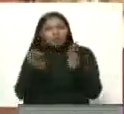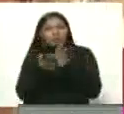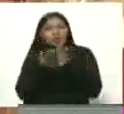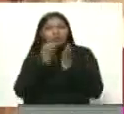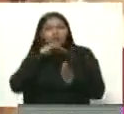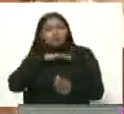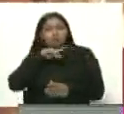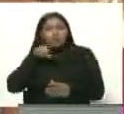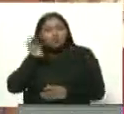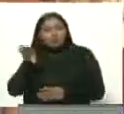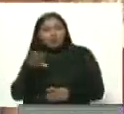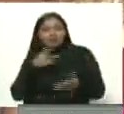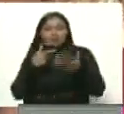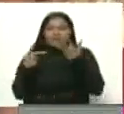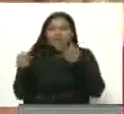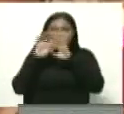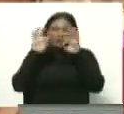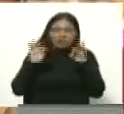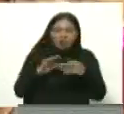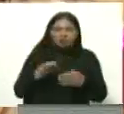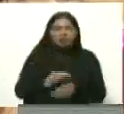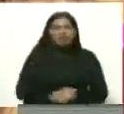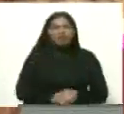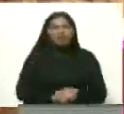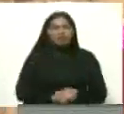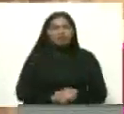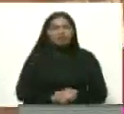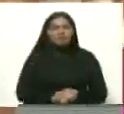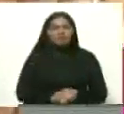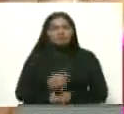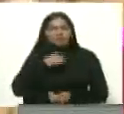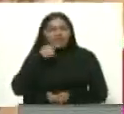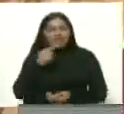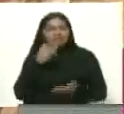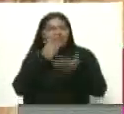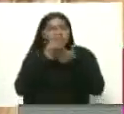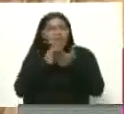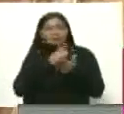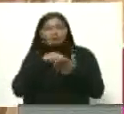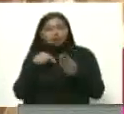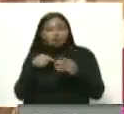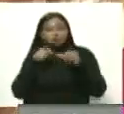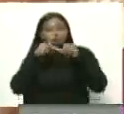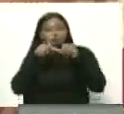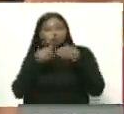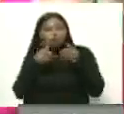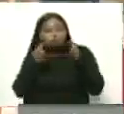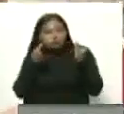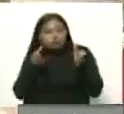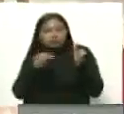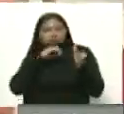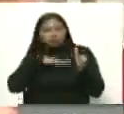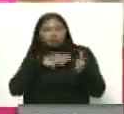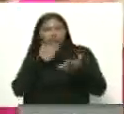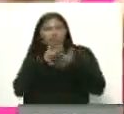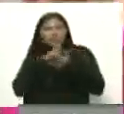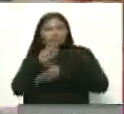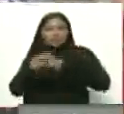país, que además es tan diversa y tan, se puede decir, siempre estamos en coyuntura y coyuntura? Mira,